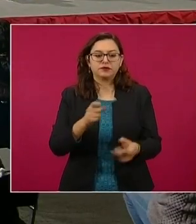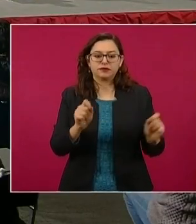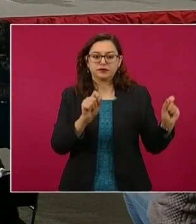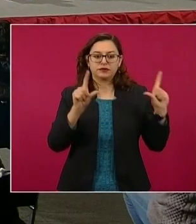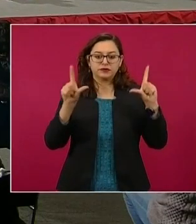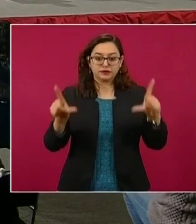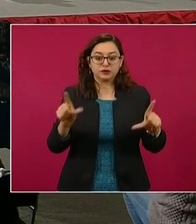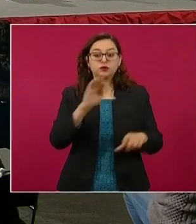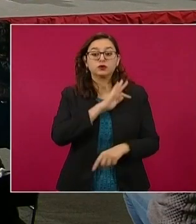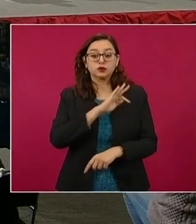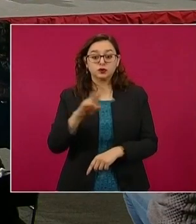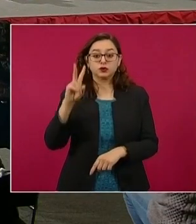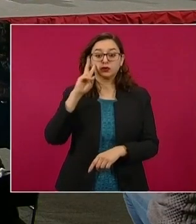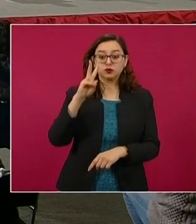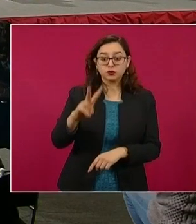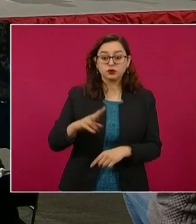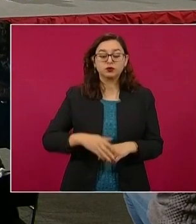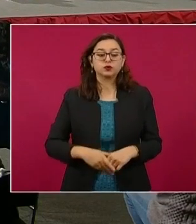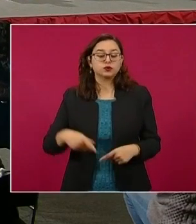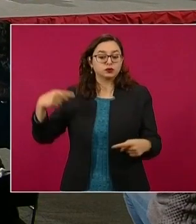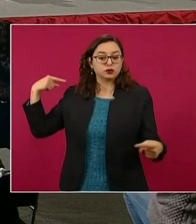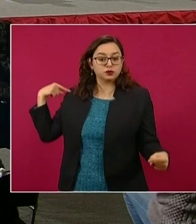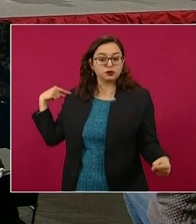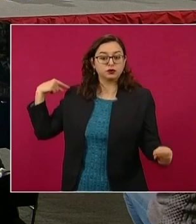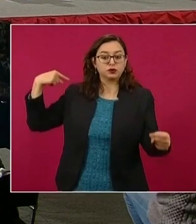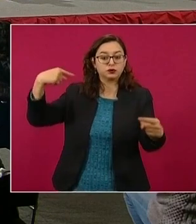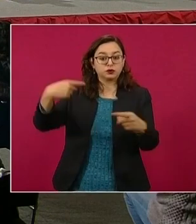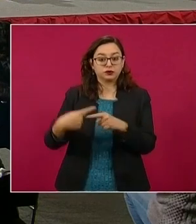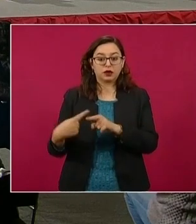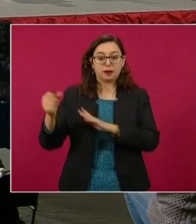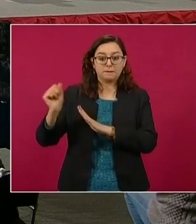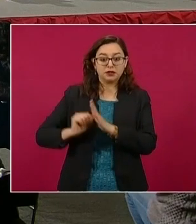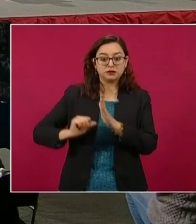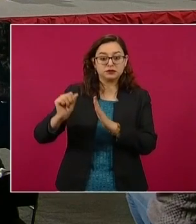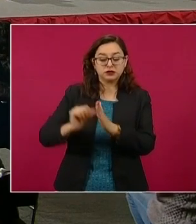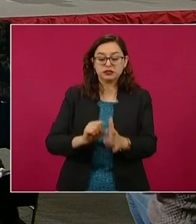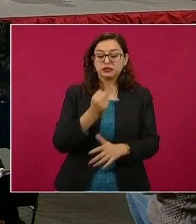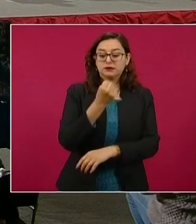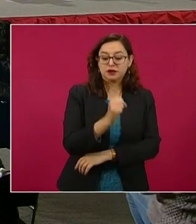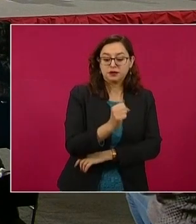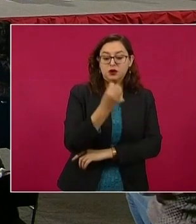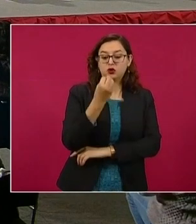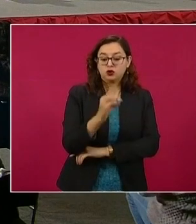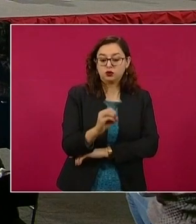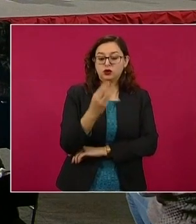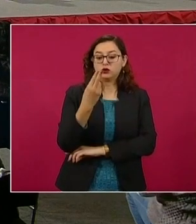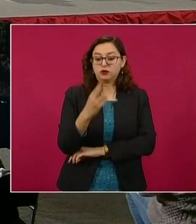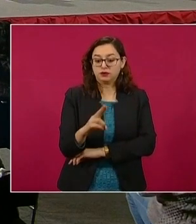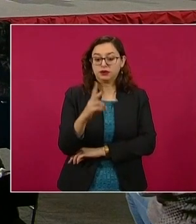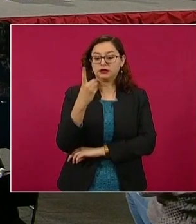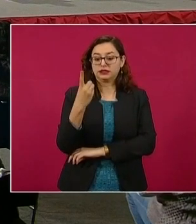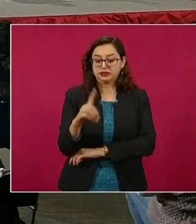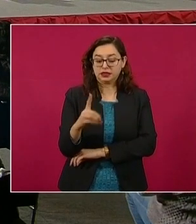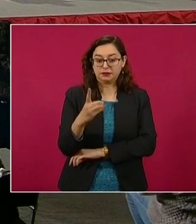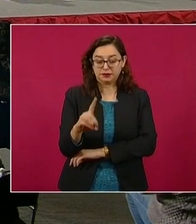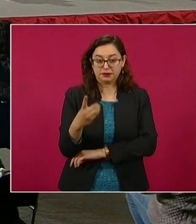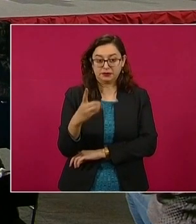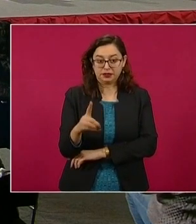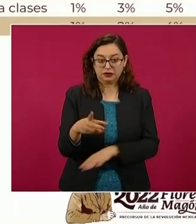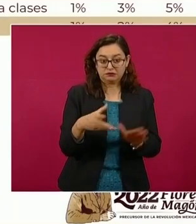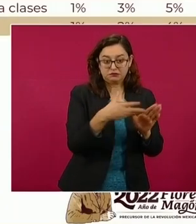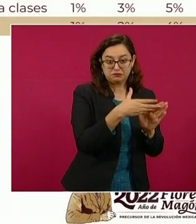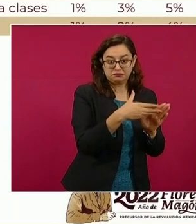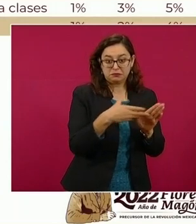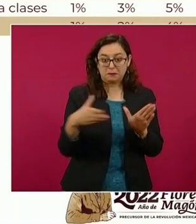gráfica es cómo a lo largo de varios meses, septiembre, octubre, noviembre, diciembre inclusive,